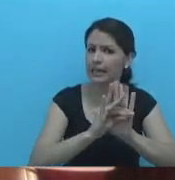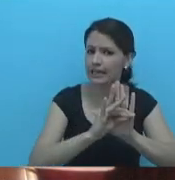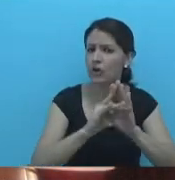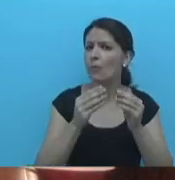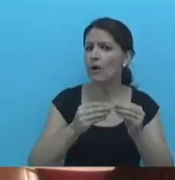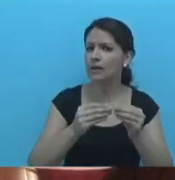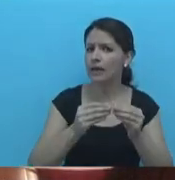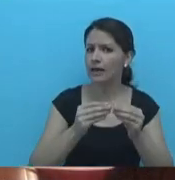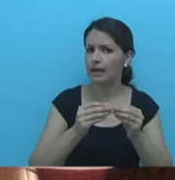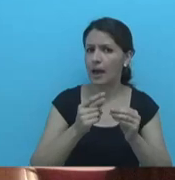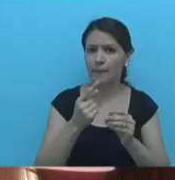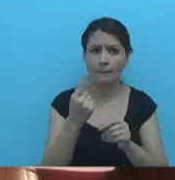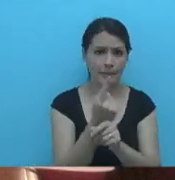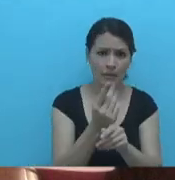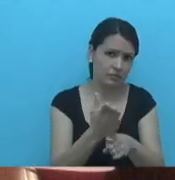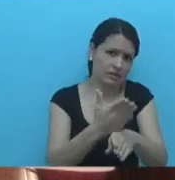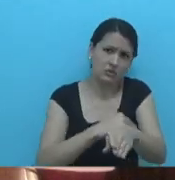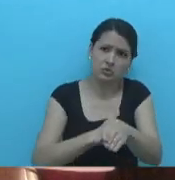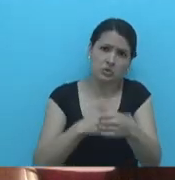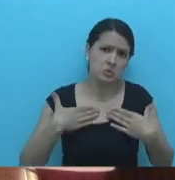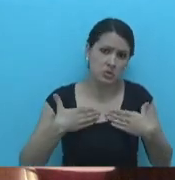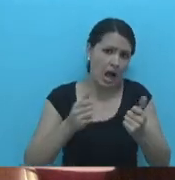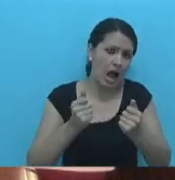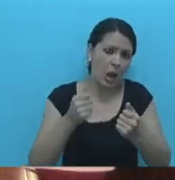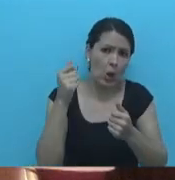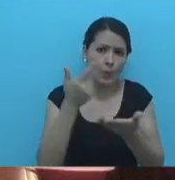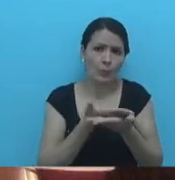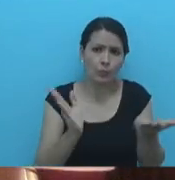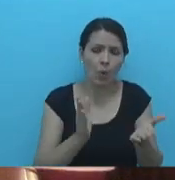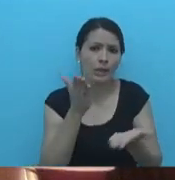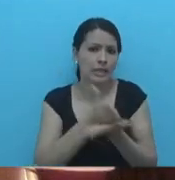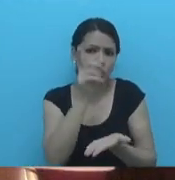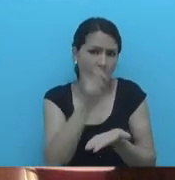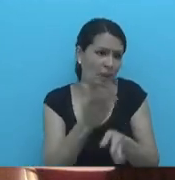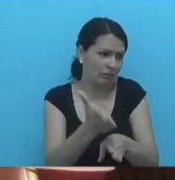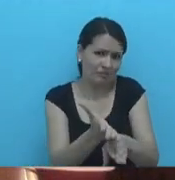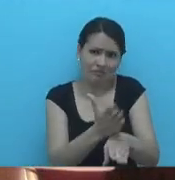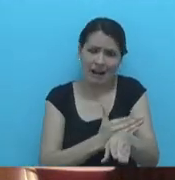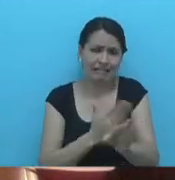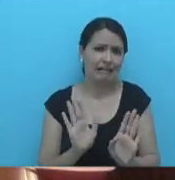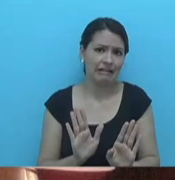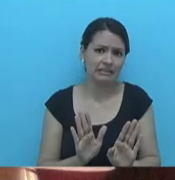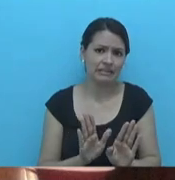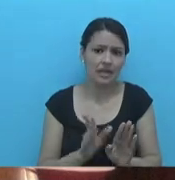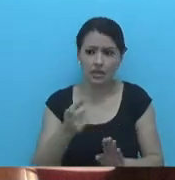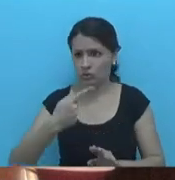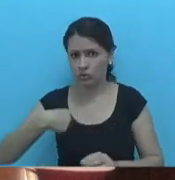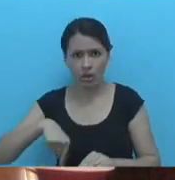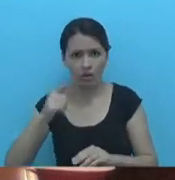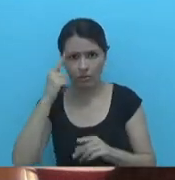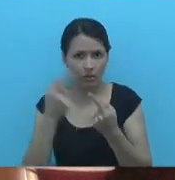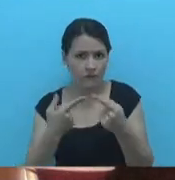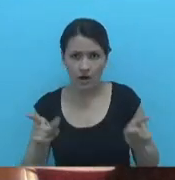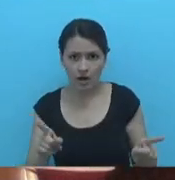porque significa un retroceso en materia de salud pública y en materia de derechos humanos, sino porque nosotros no estamos de acuerdo